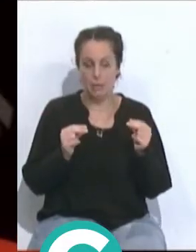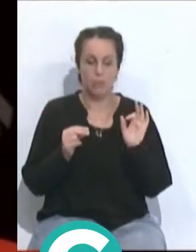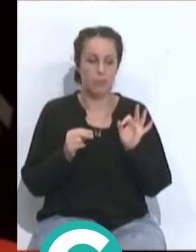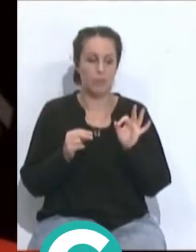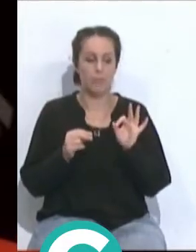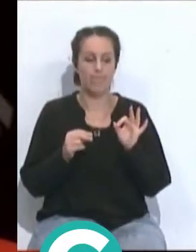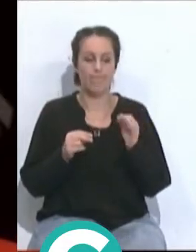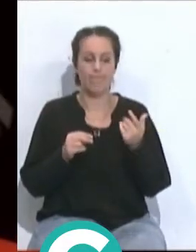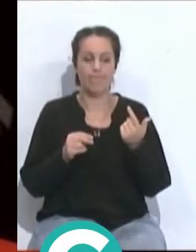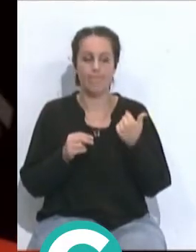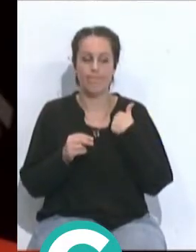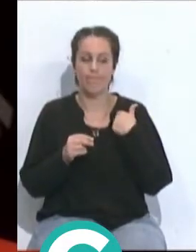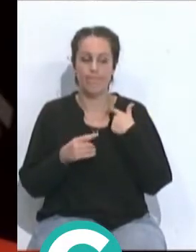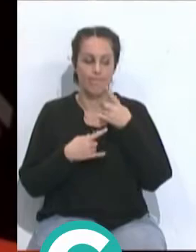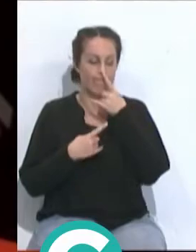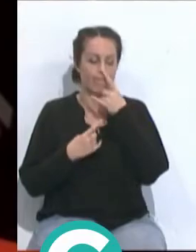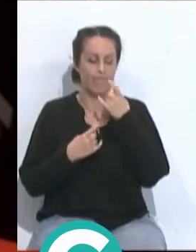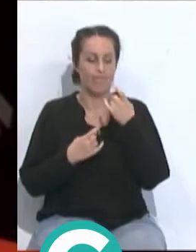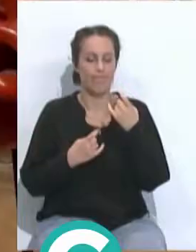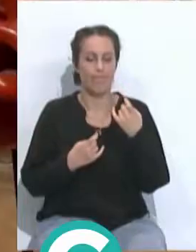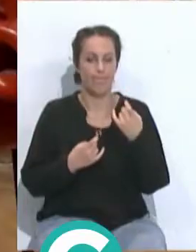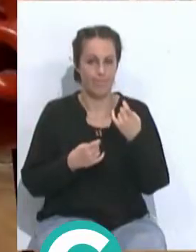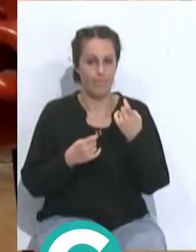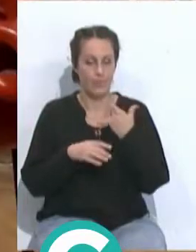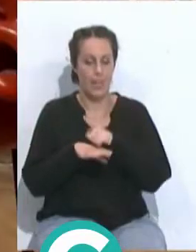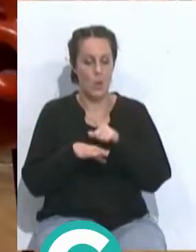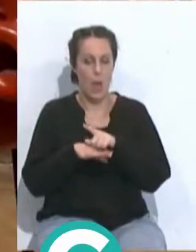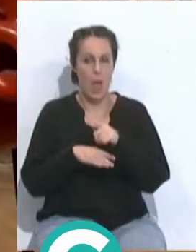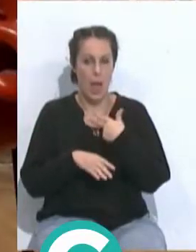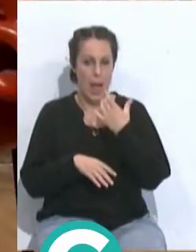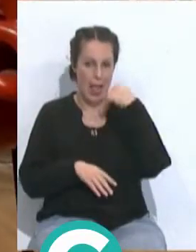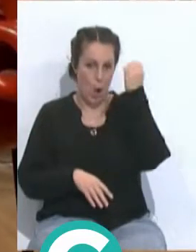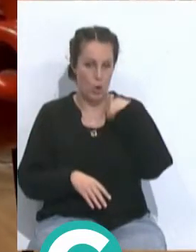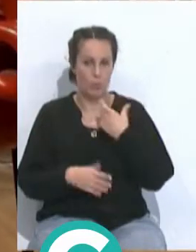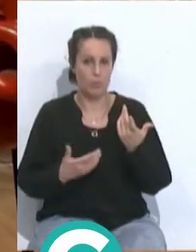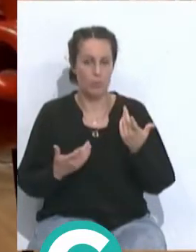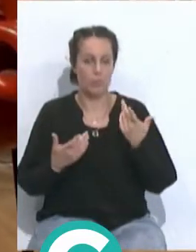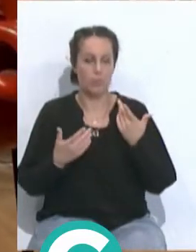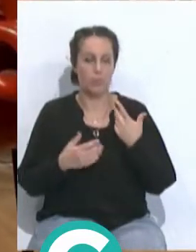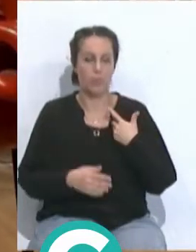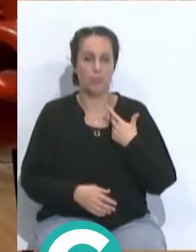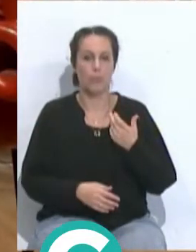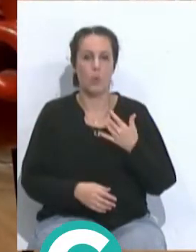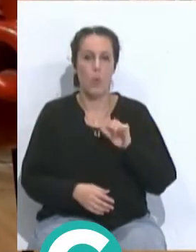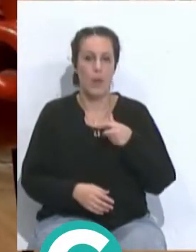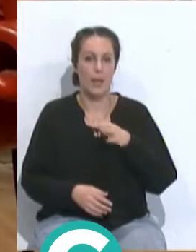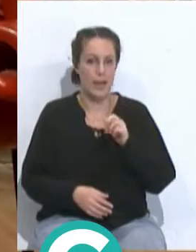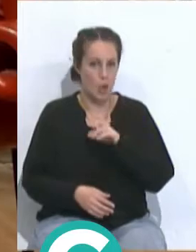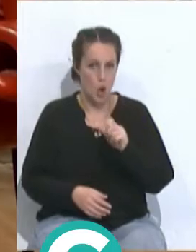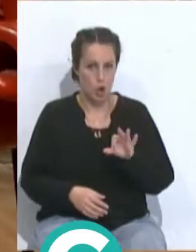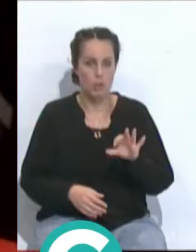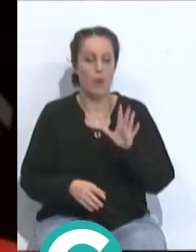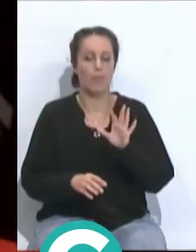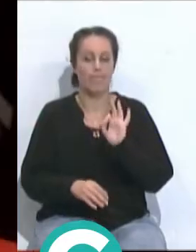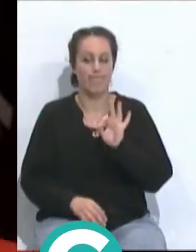verdad que siempre me había llamado la atención la literatura de Juan Carlos, ¿no? Al final. Uh-huh. Pero es verdad que hasta que no tuve esa